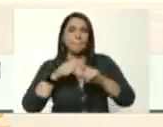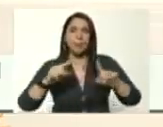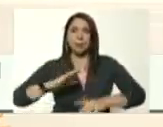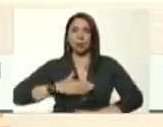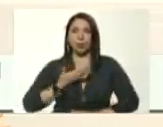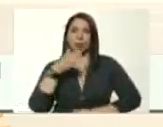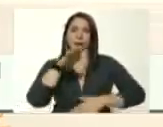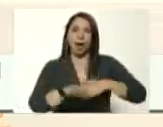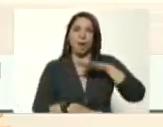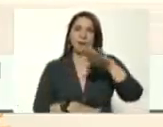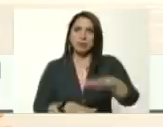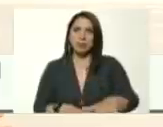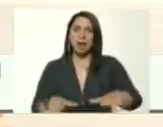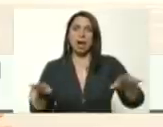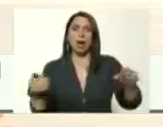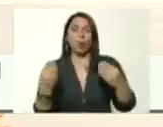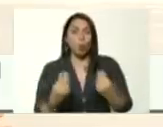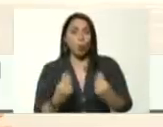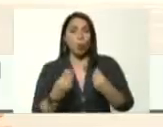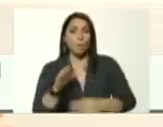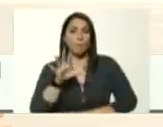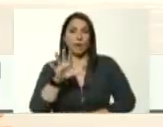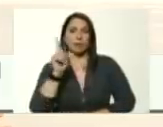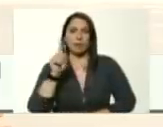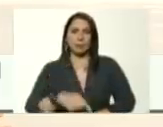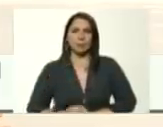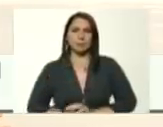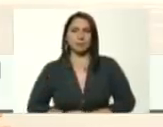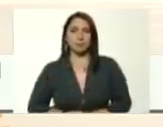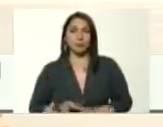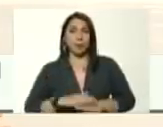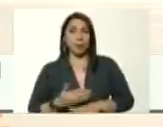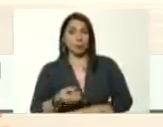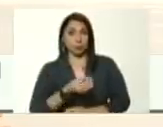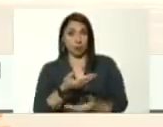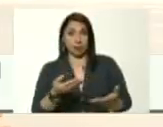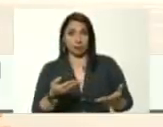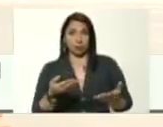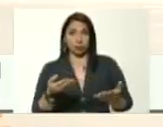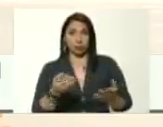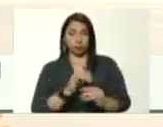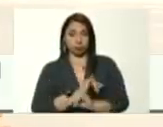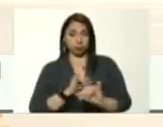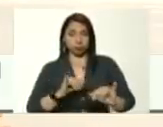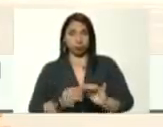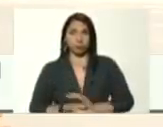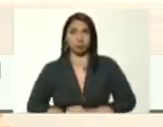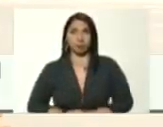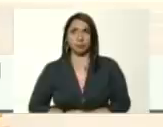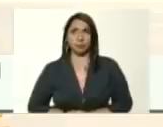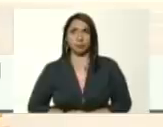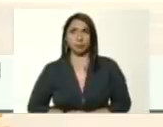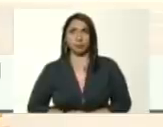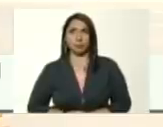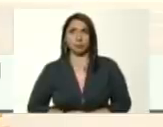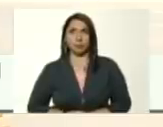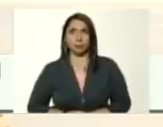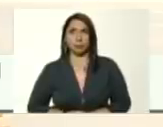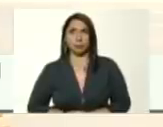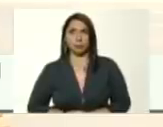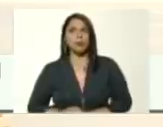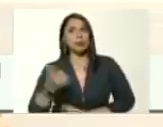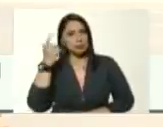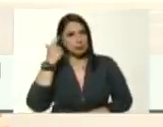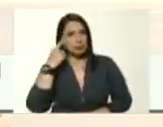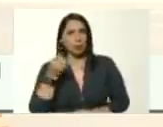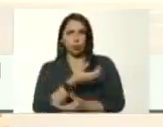avanzar como país y avanzar como sociedad porque con esto culminó no quiero y sé que ustedes